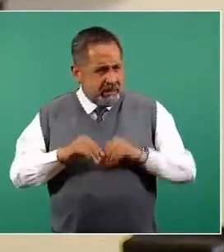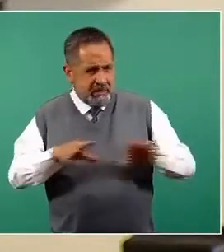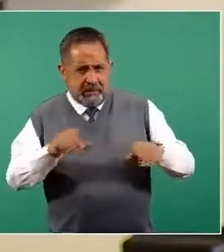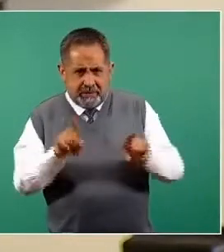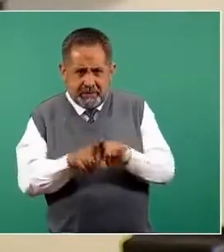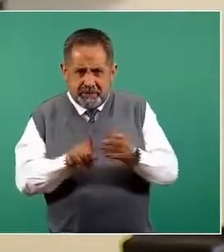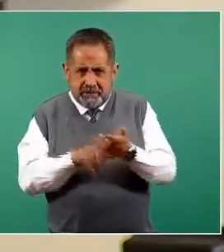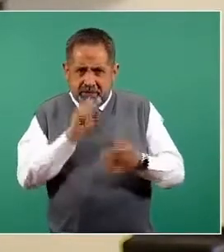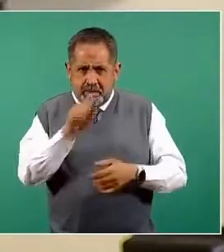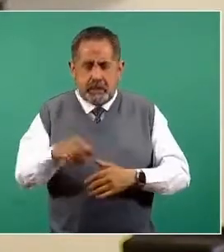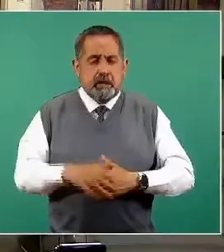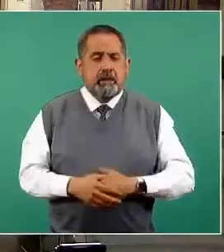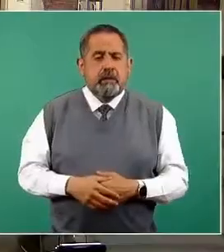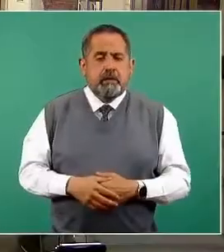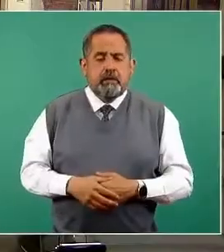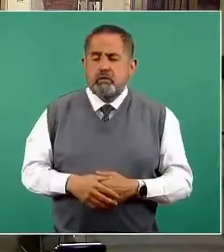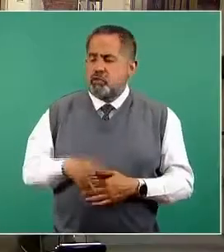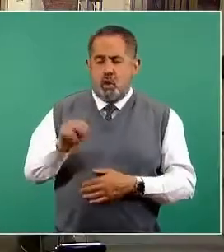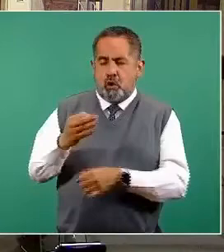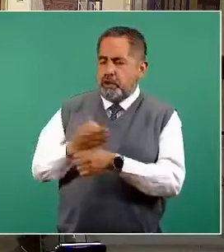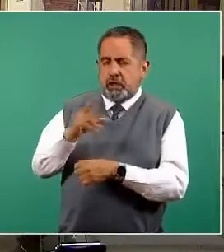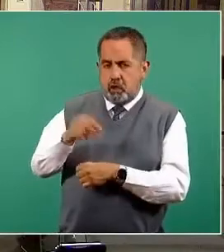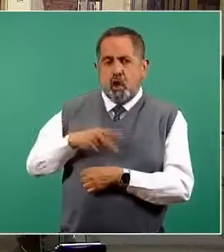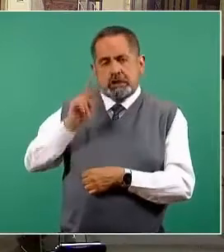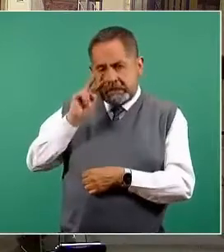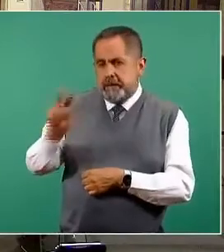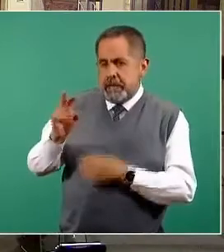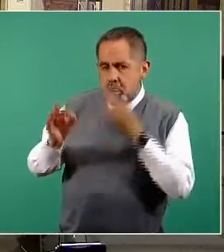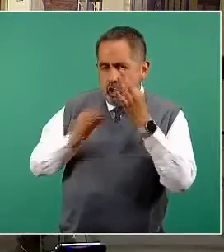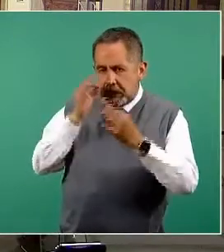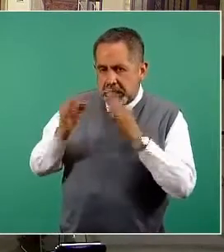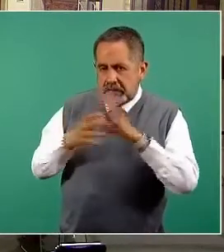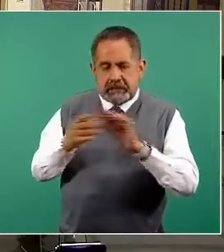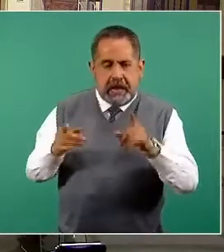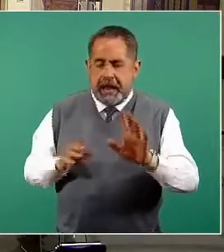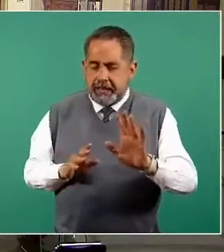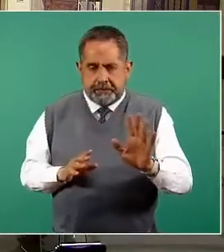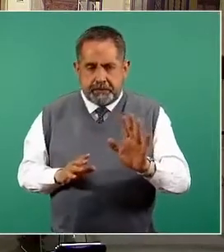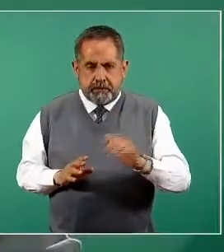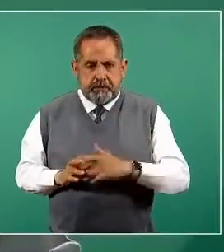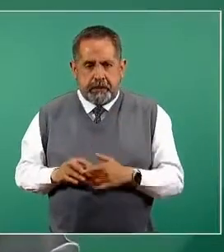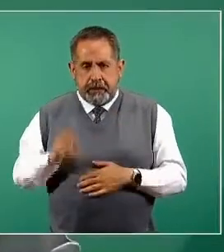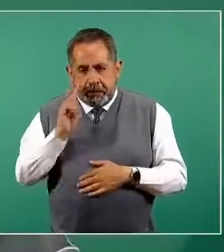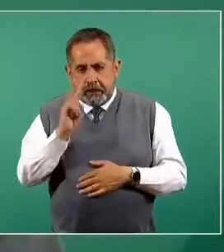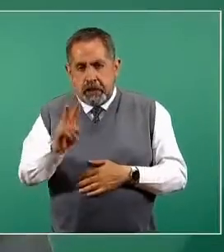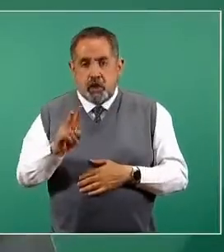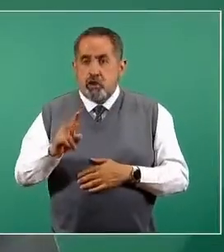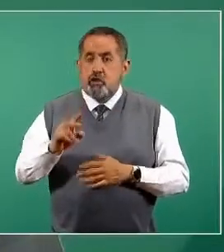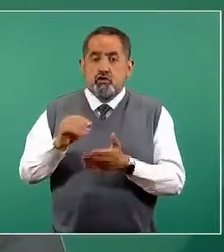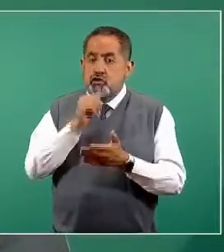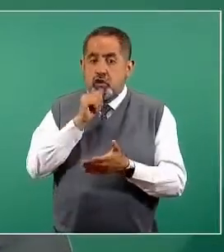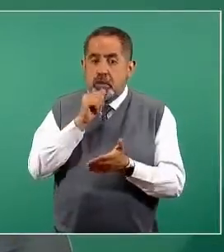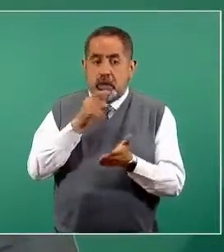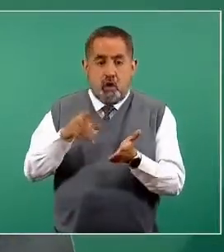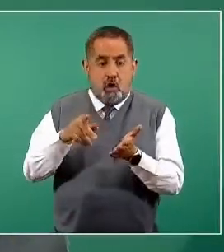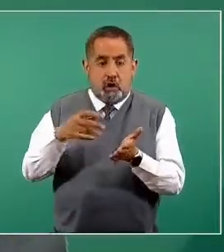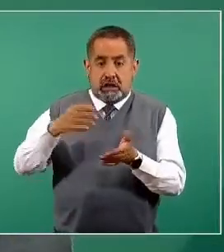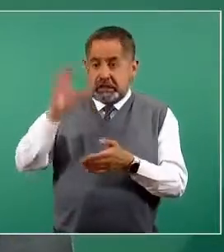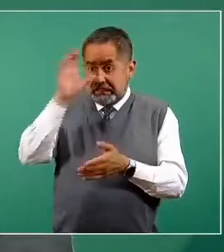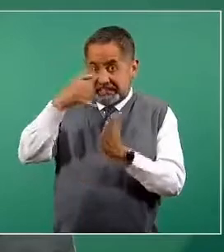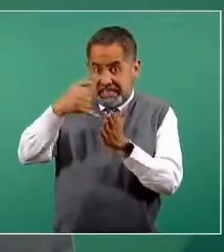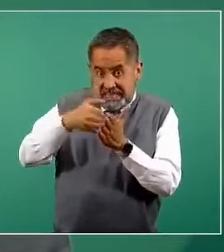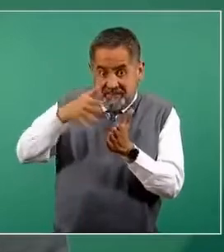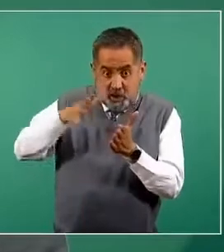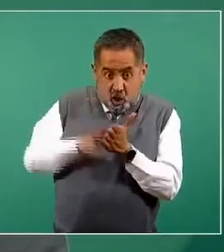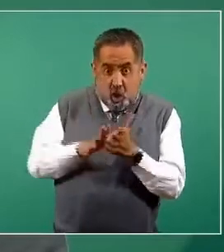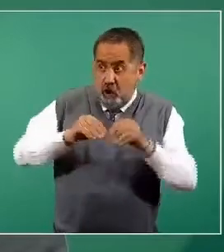también. No de momento. Vimos la noticia, todavía no vemos que se haya publicado el artículo científico